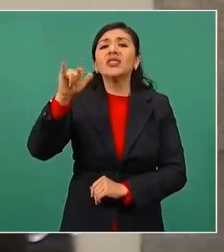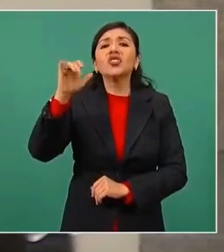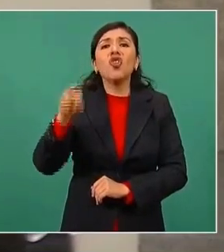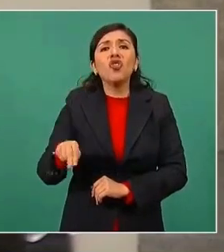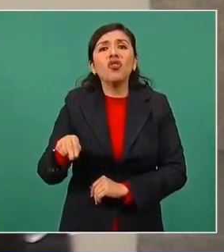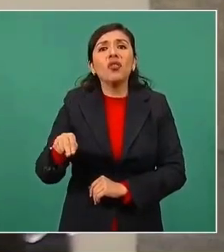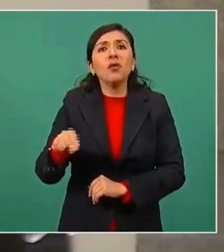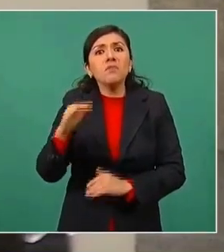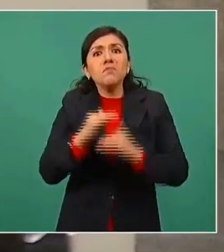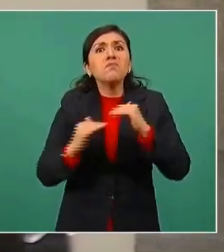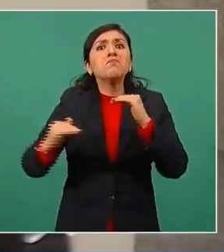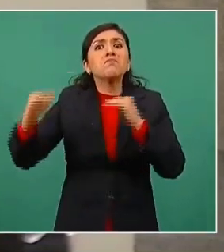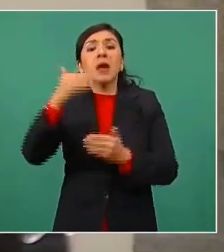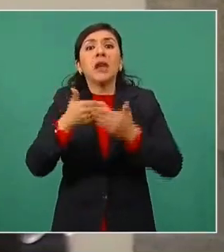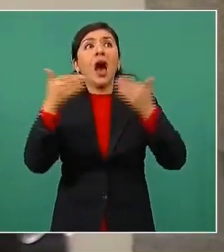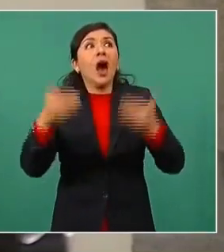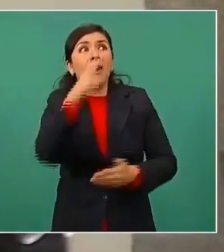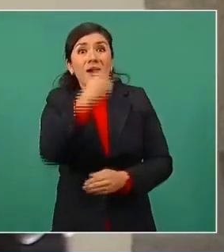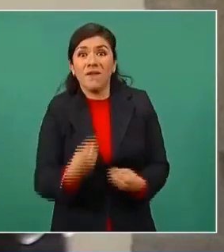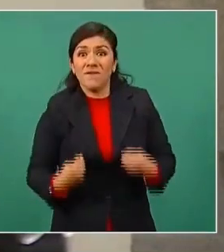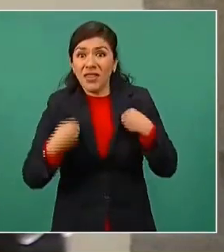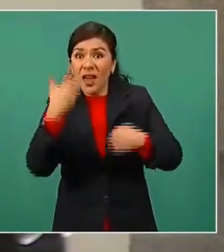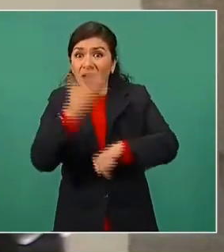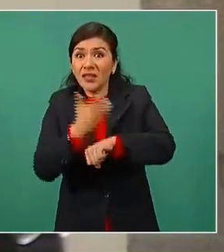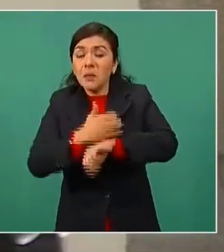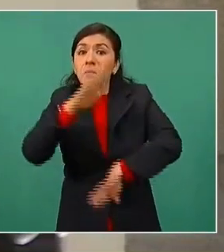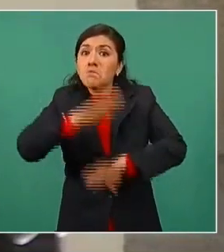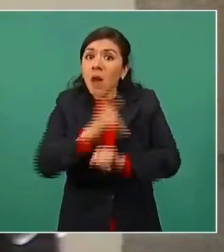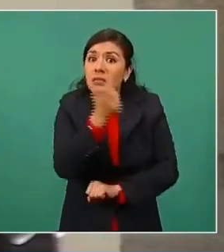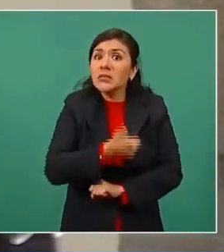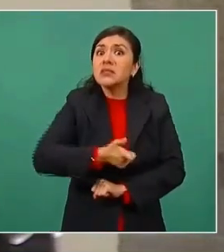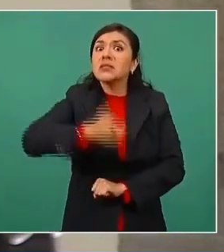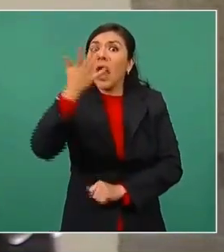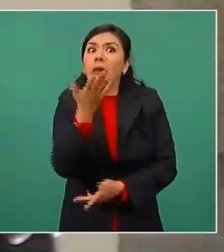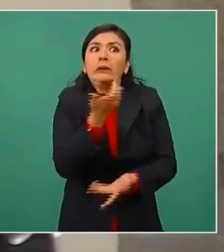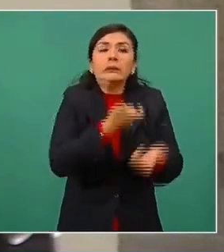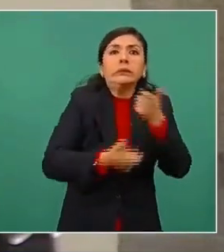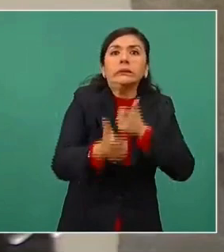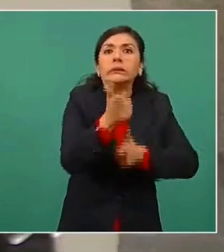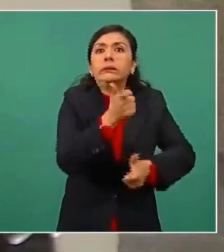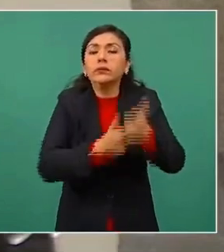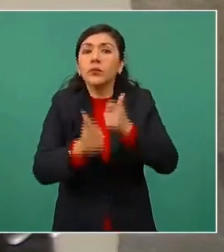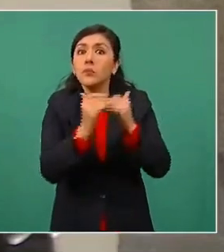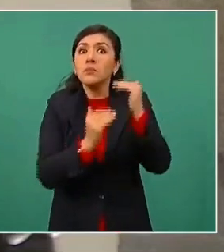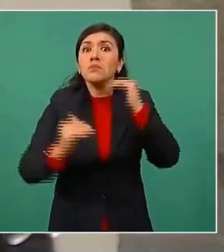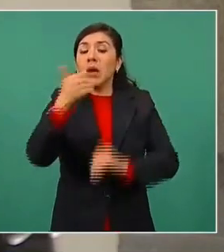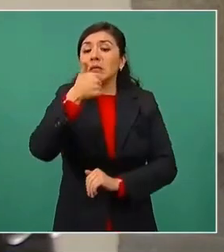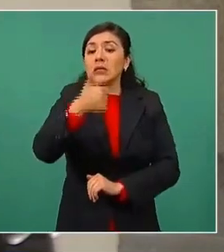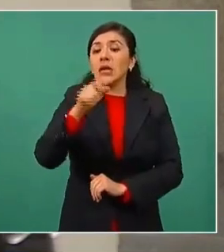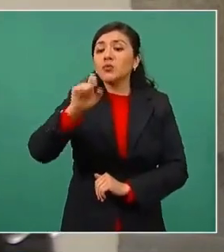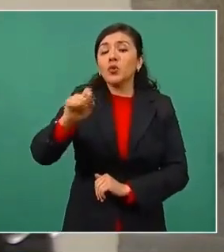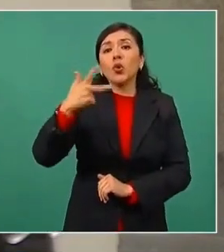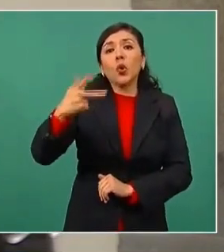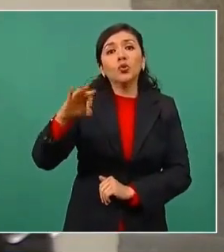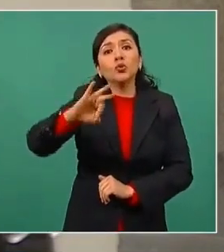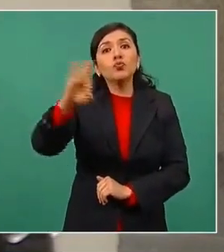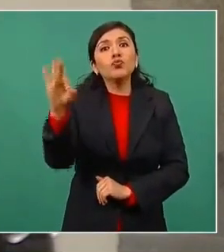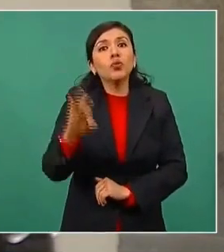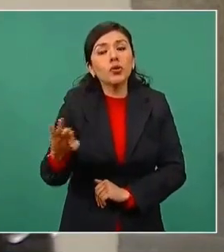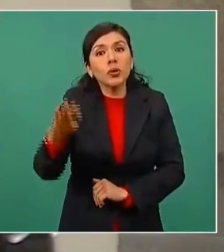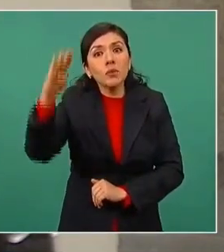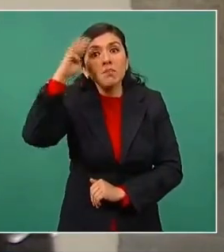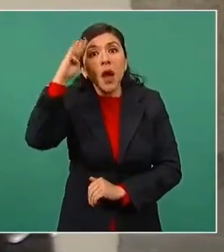los estadounidenses se encareció mucho más, alcanzando ya una inflación de 6,8%,